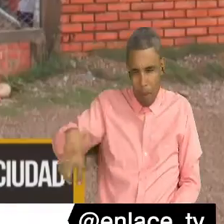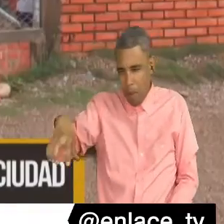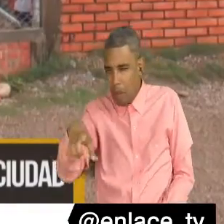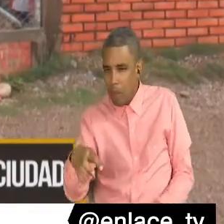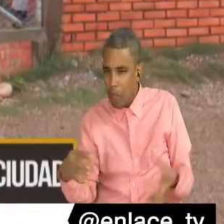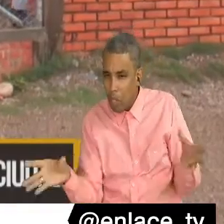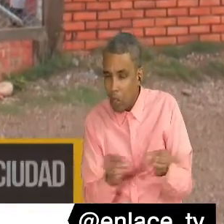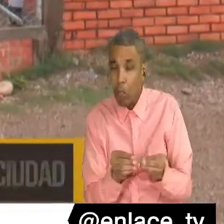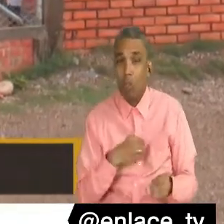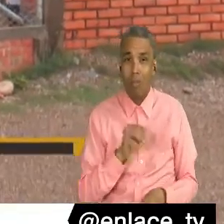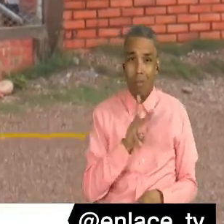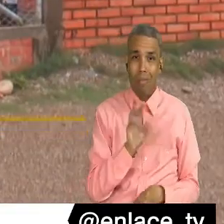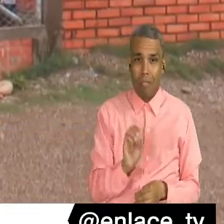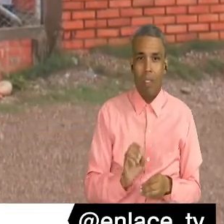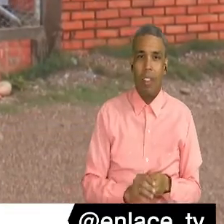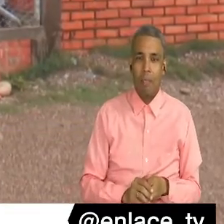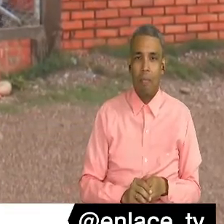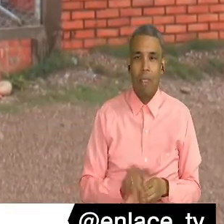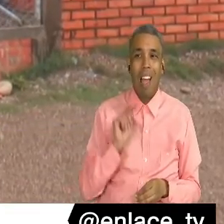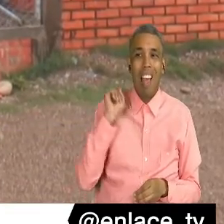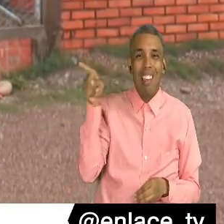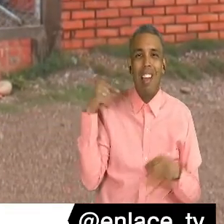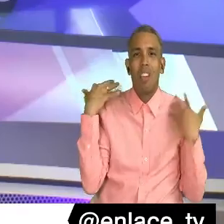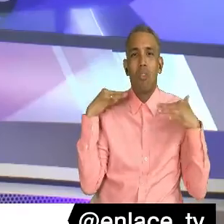10 se encuentran ubicados en el área rural.